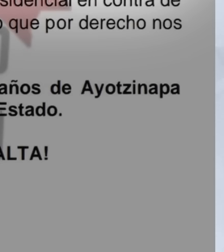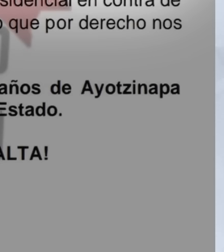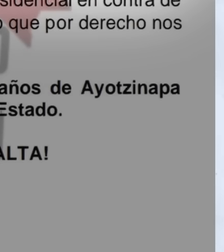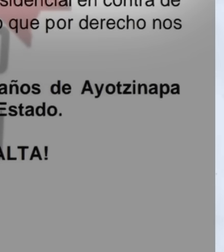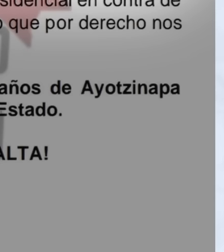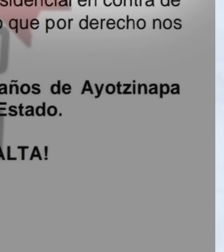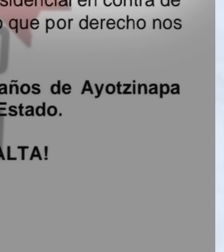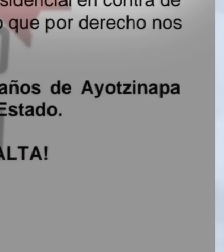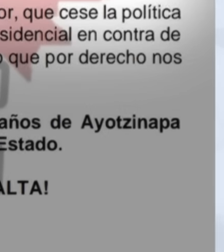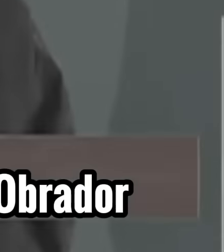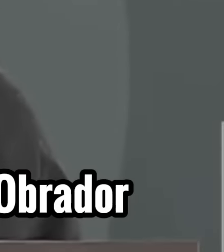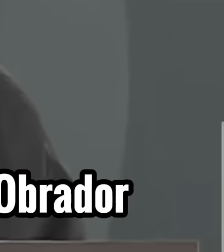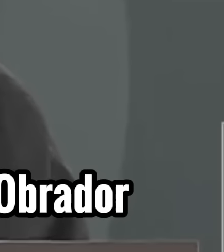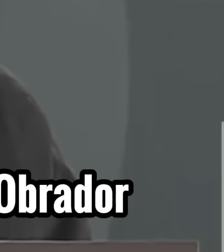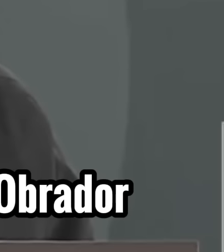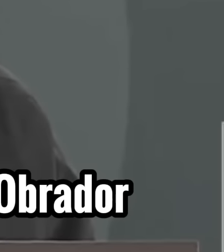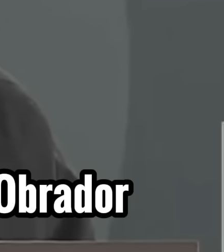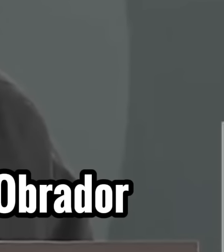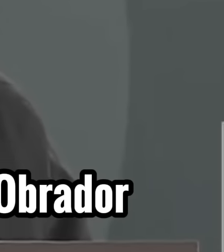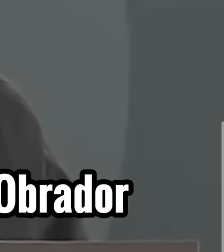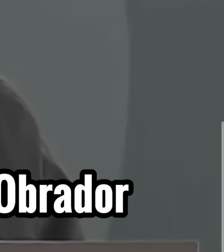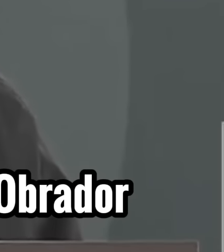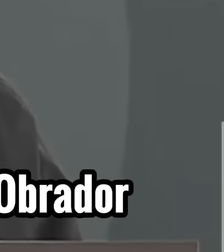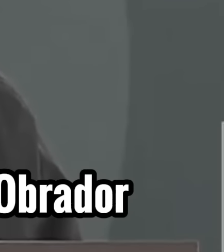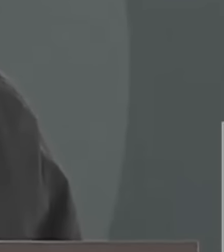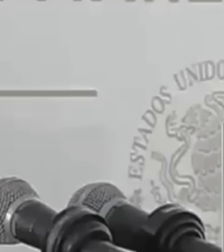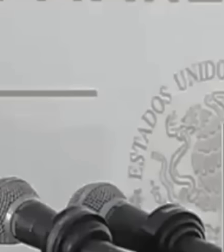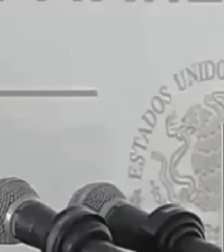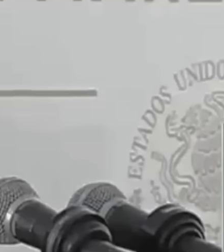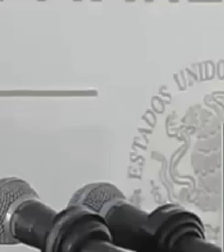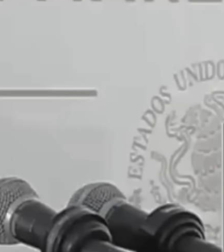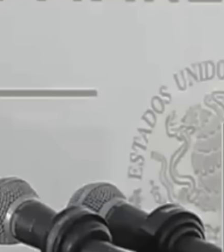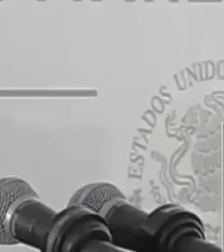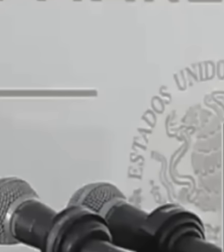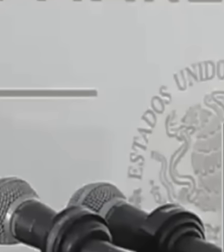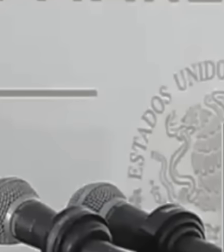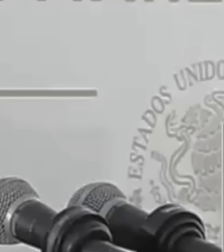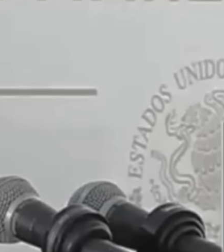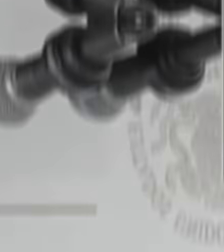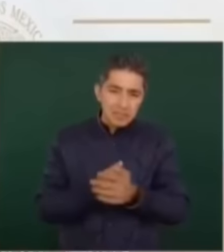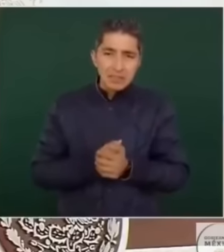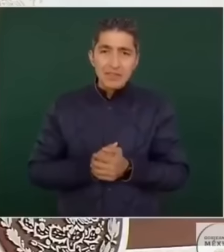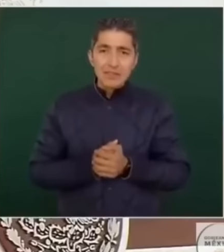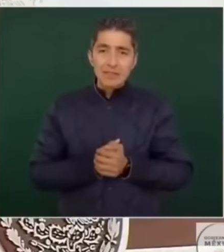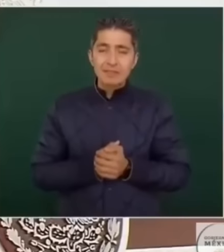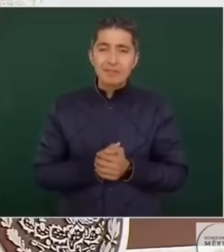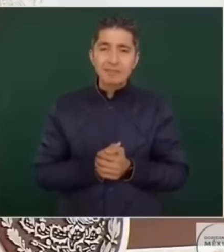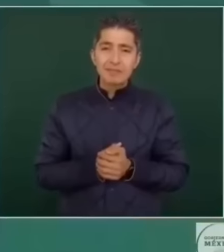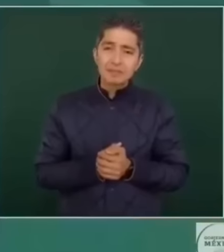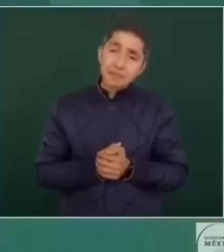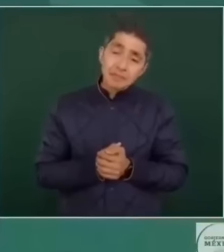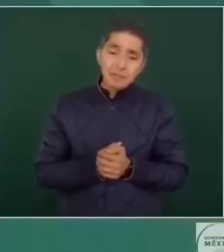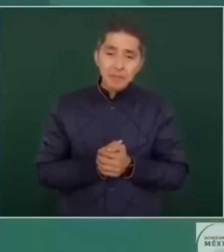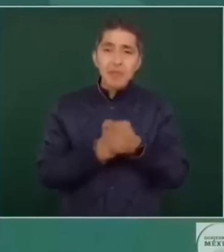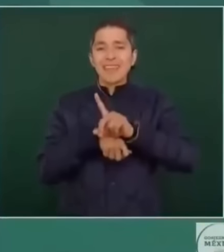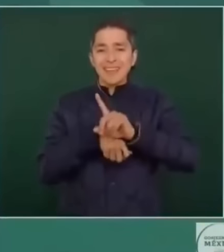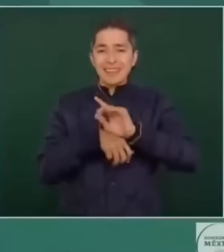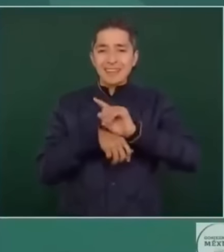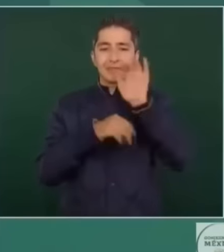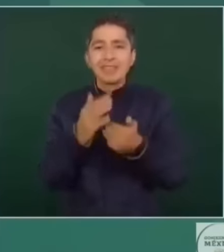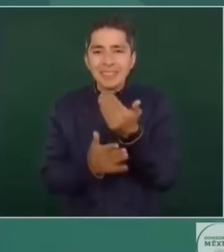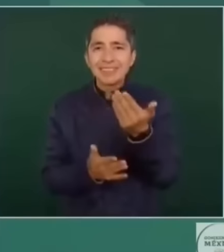el pasado 6 de marzo. El presidente Andrés Manuel López Obrador dijo que se investigará el hecho. Un día después